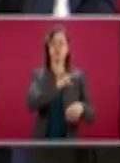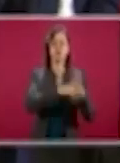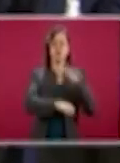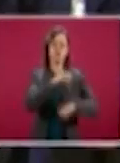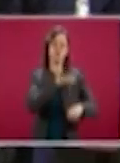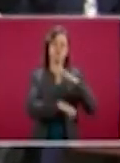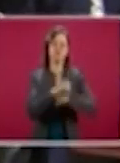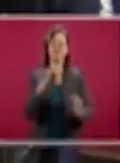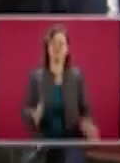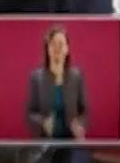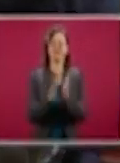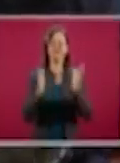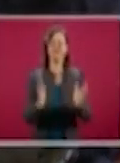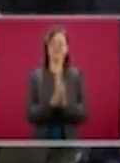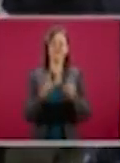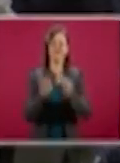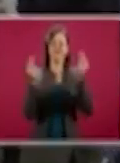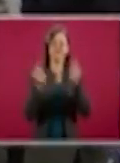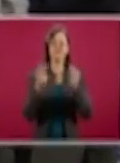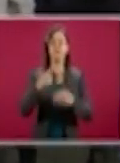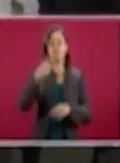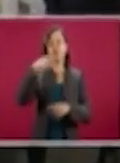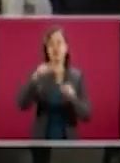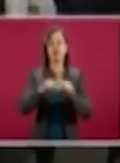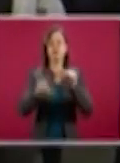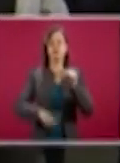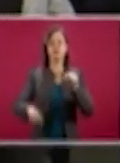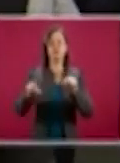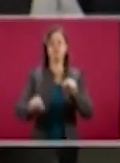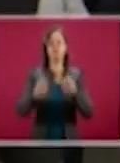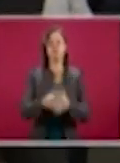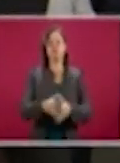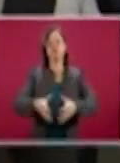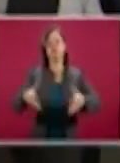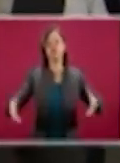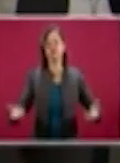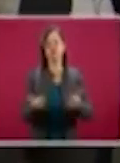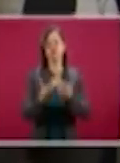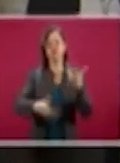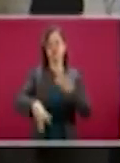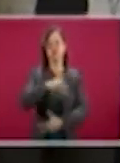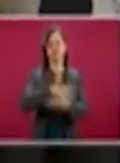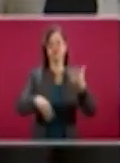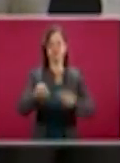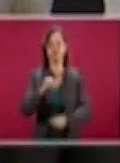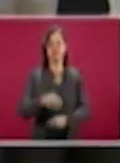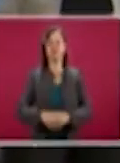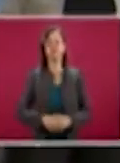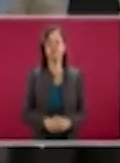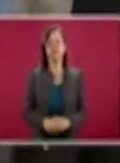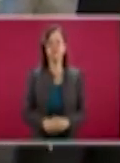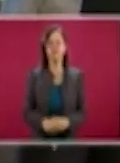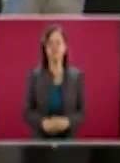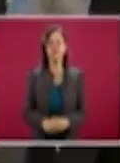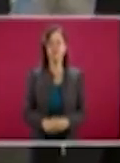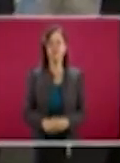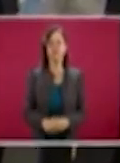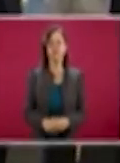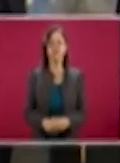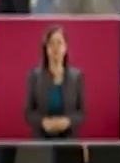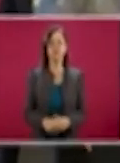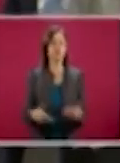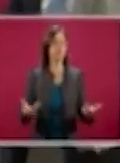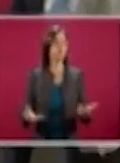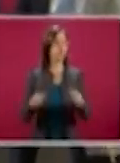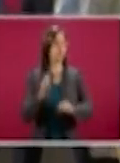interesaba era el de la economía estancada porque ese es un problema real porque ahorita todo